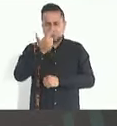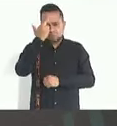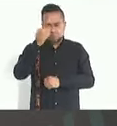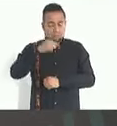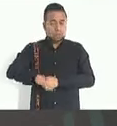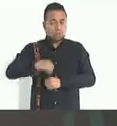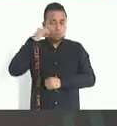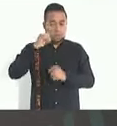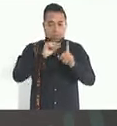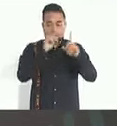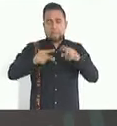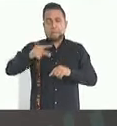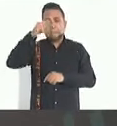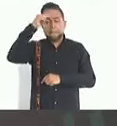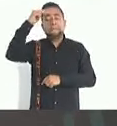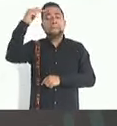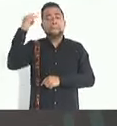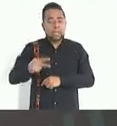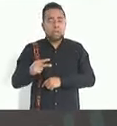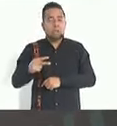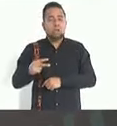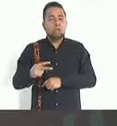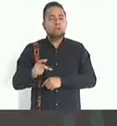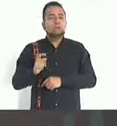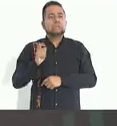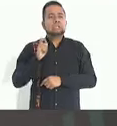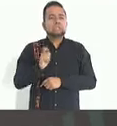México son